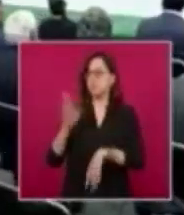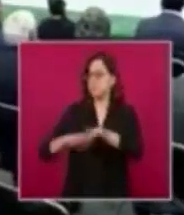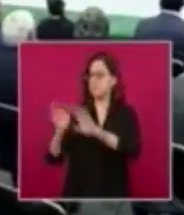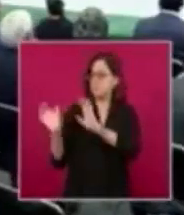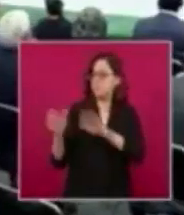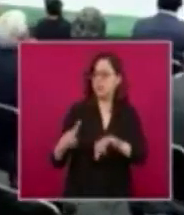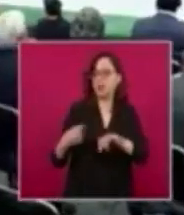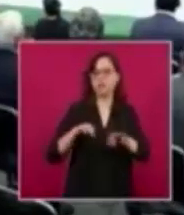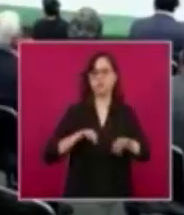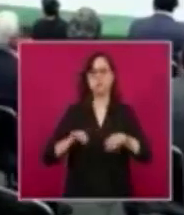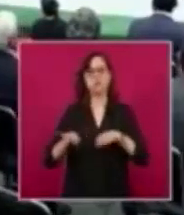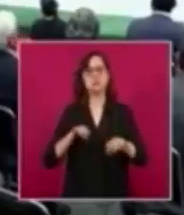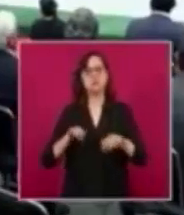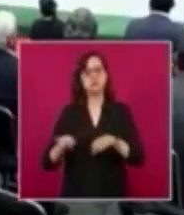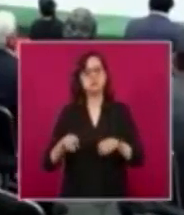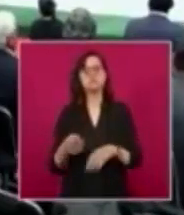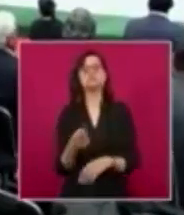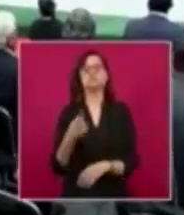fuera